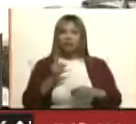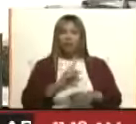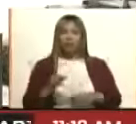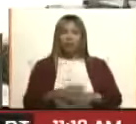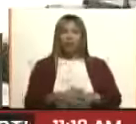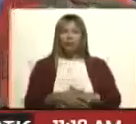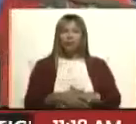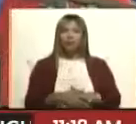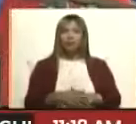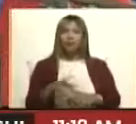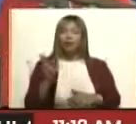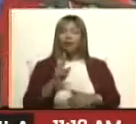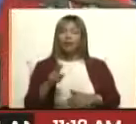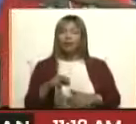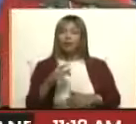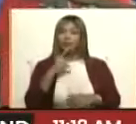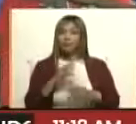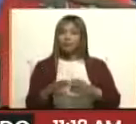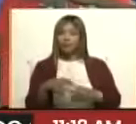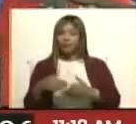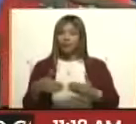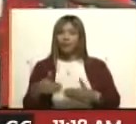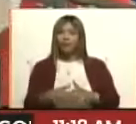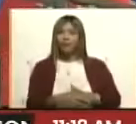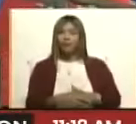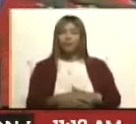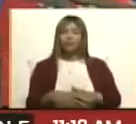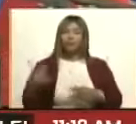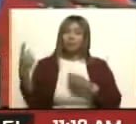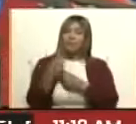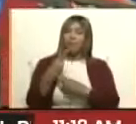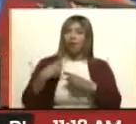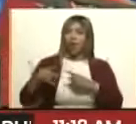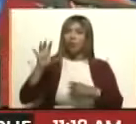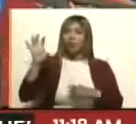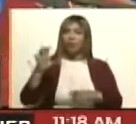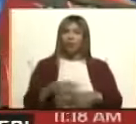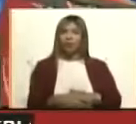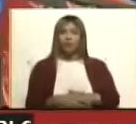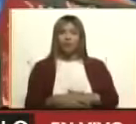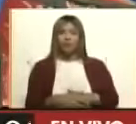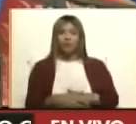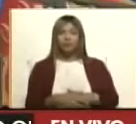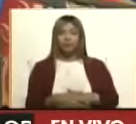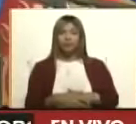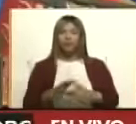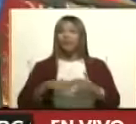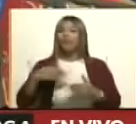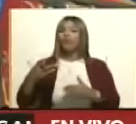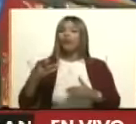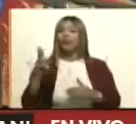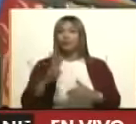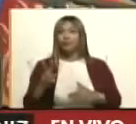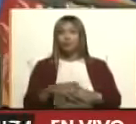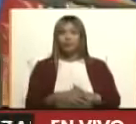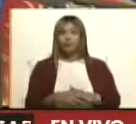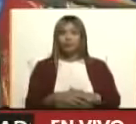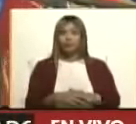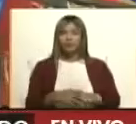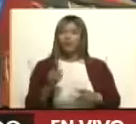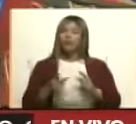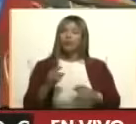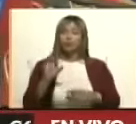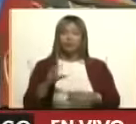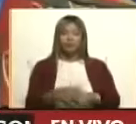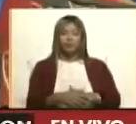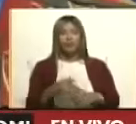tampoco bajo ninguna circunstancia mandatos de otras instituciones fuera de Venezuela ni de ningún